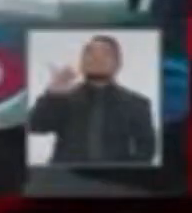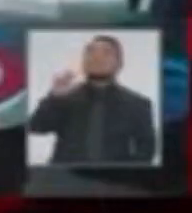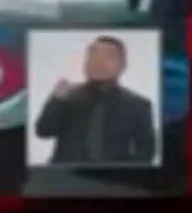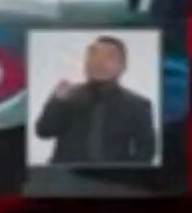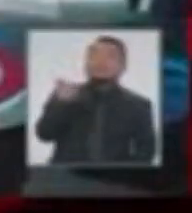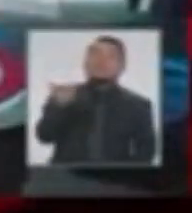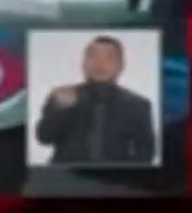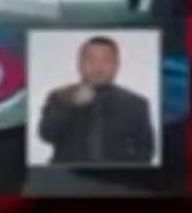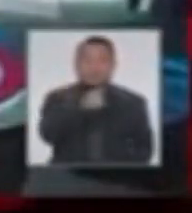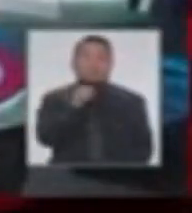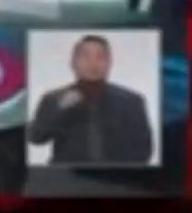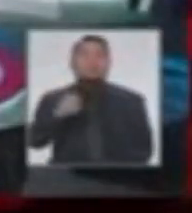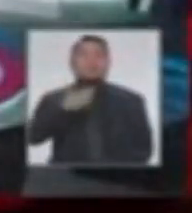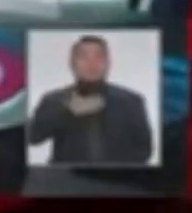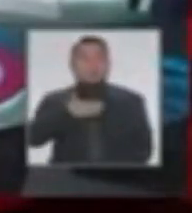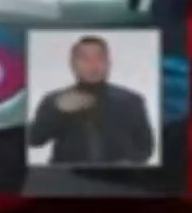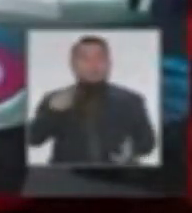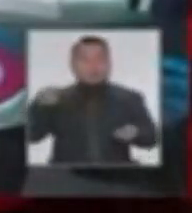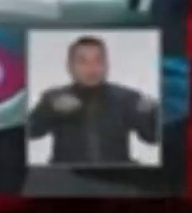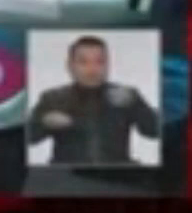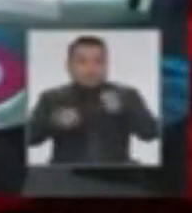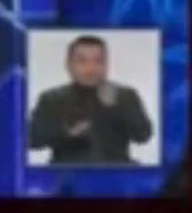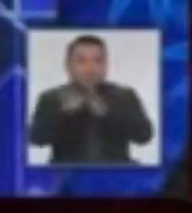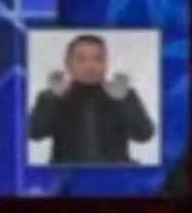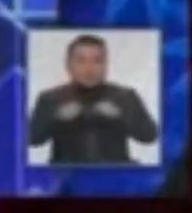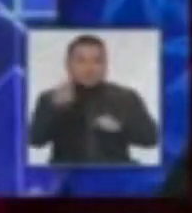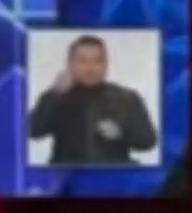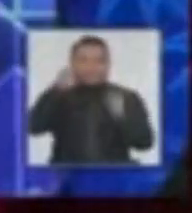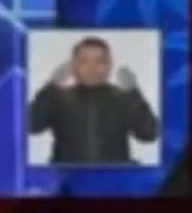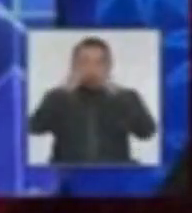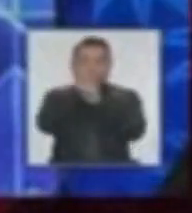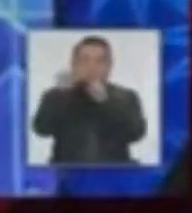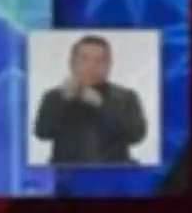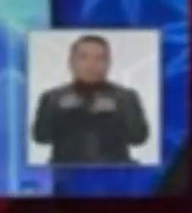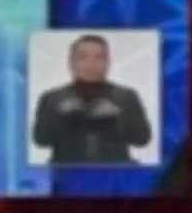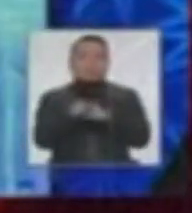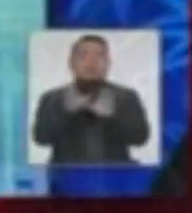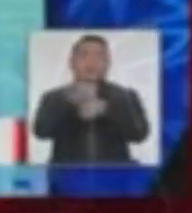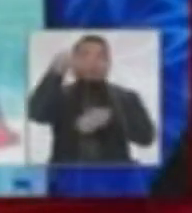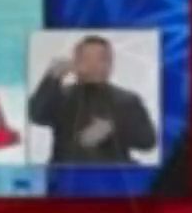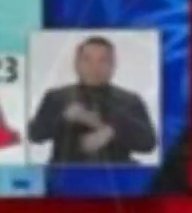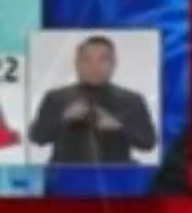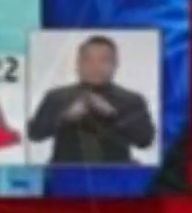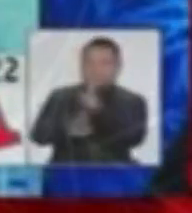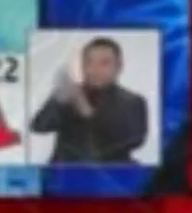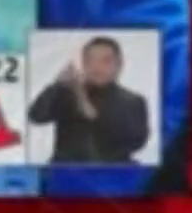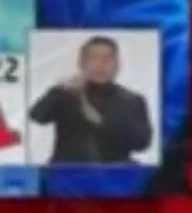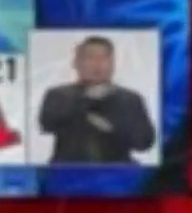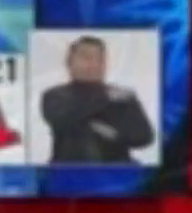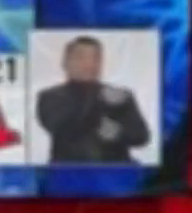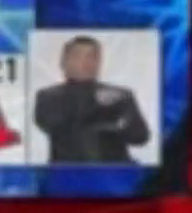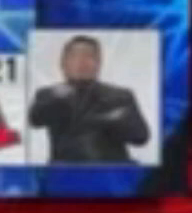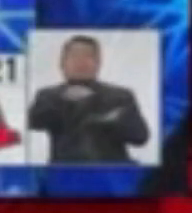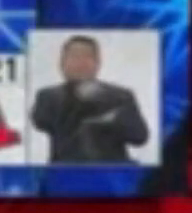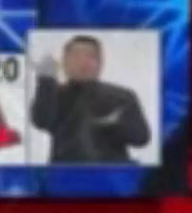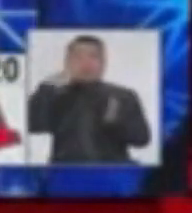Entonces, discúlpenme, pues, ¿cómo es que no va a ser un sinvergüenza? No paga los impuestos y encima recibe el Reactiva, con unas tasas, pues, increíbles para las grandes